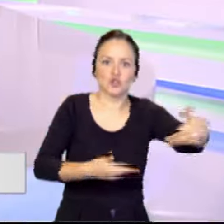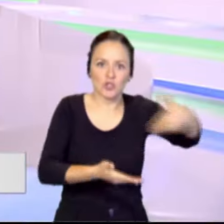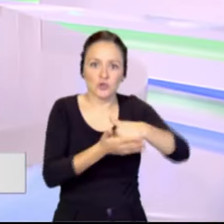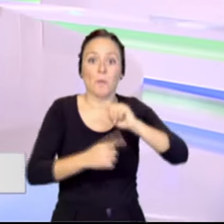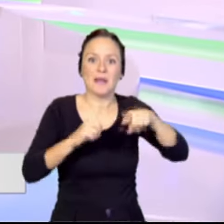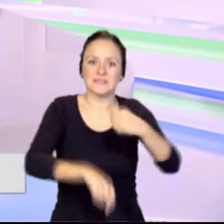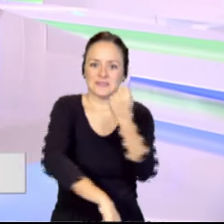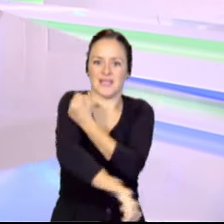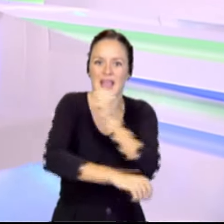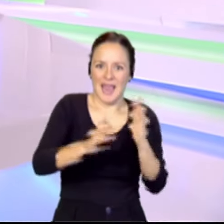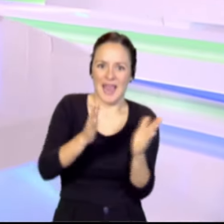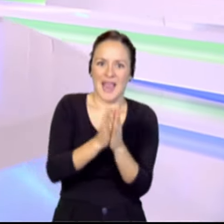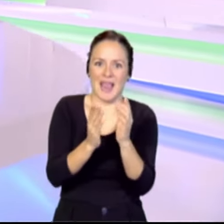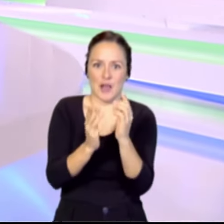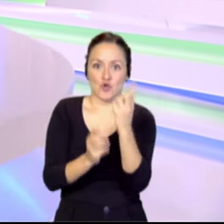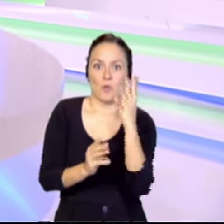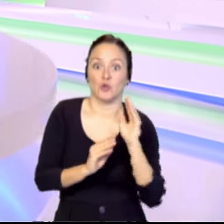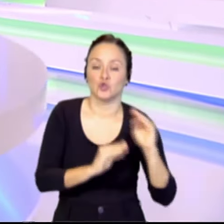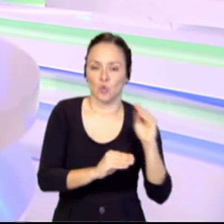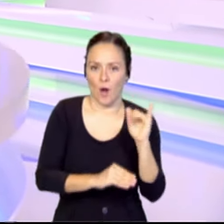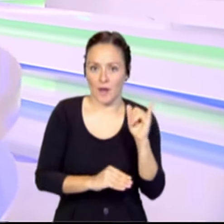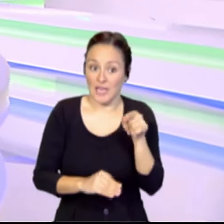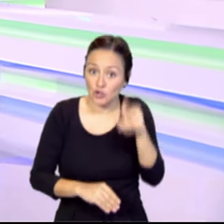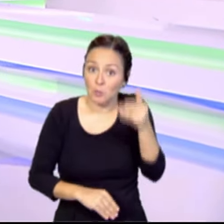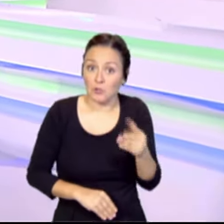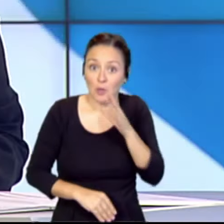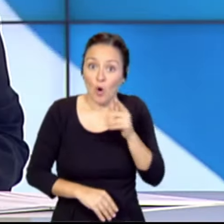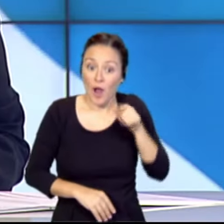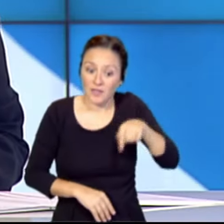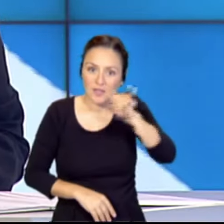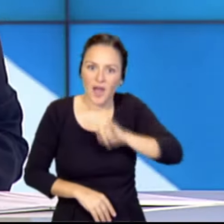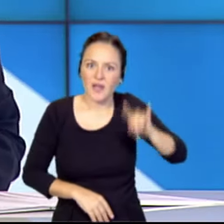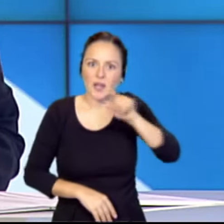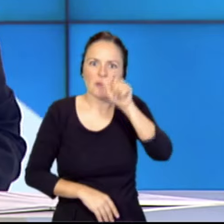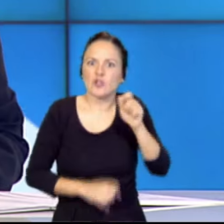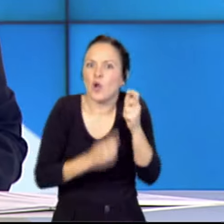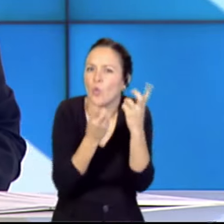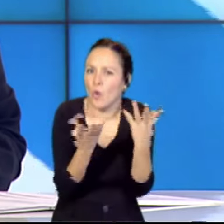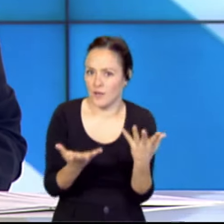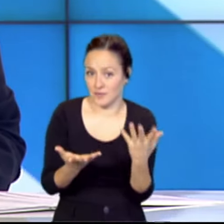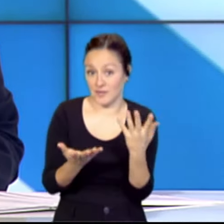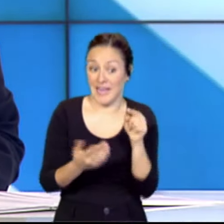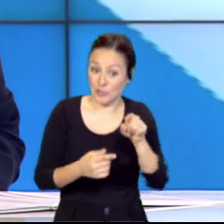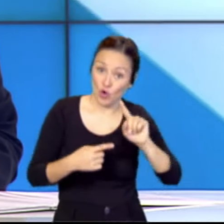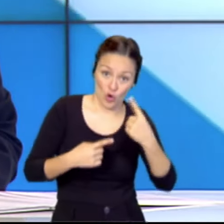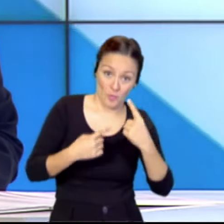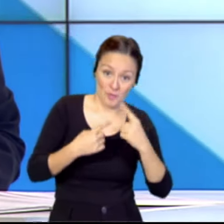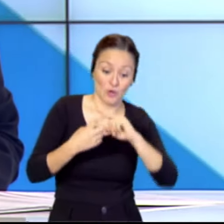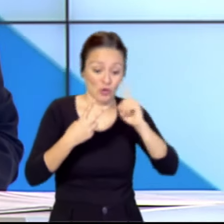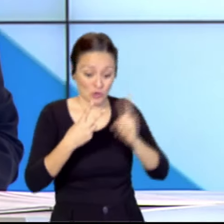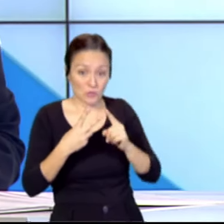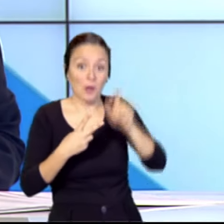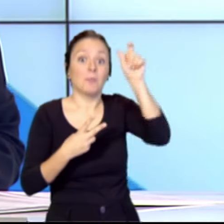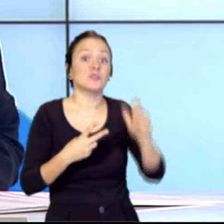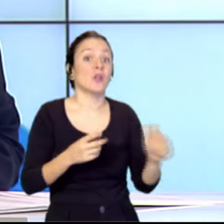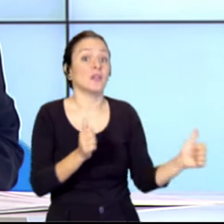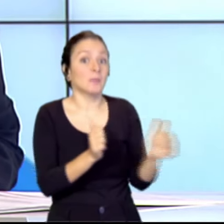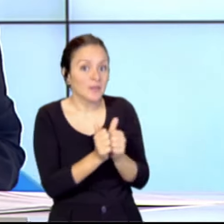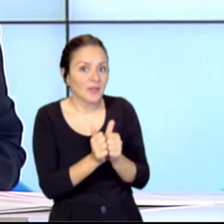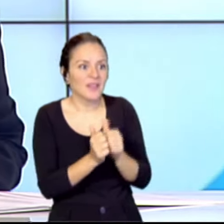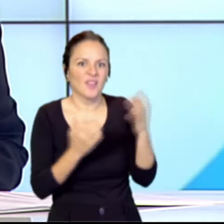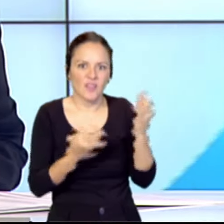importante para saber los números reales con los que contamos en Canarias y segundo que tengamos todos los mecanismos para que esa persona dependiente